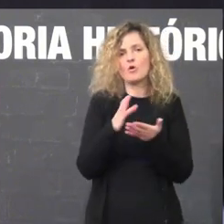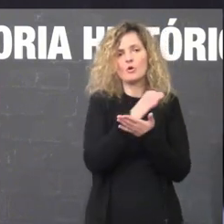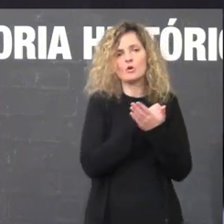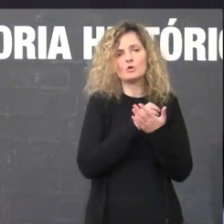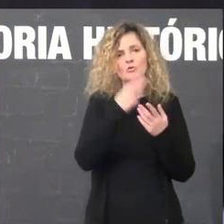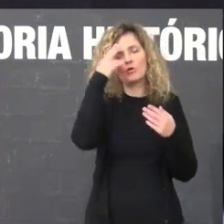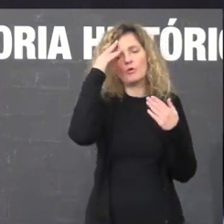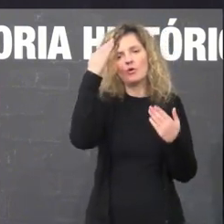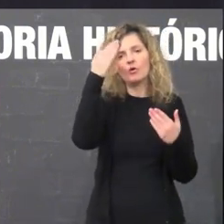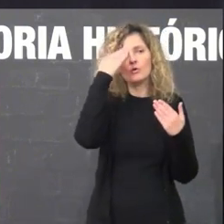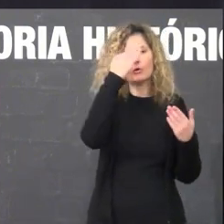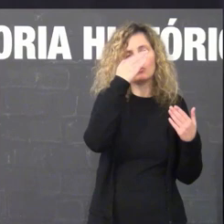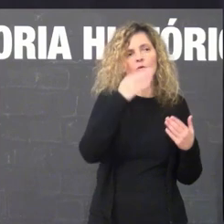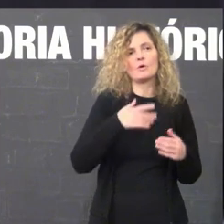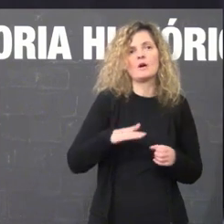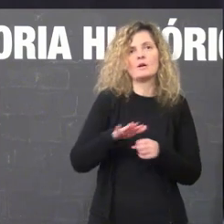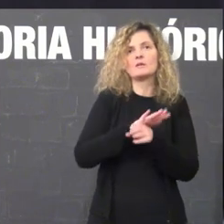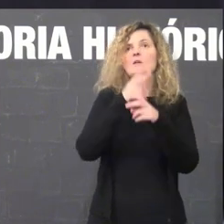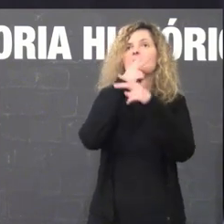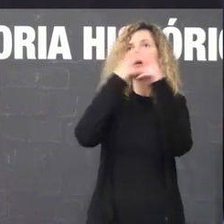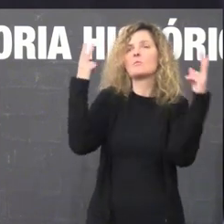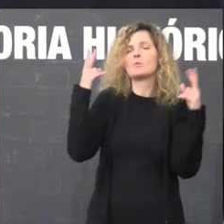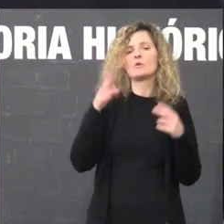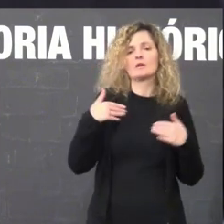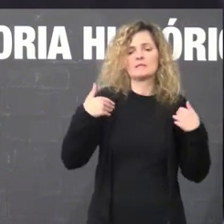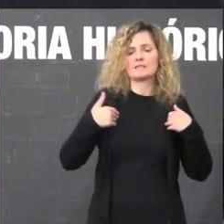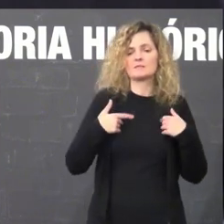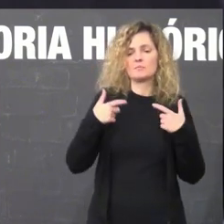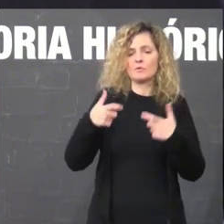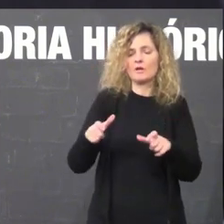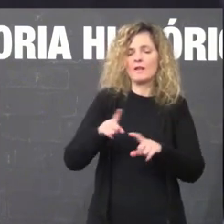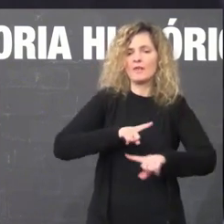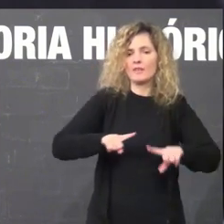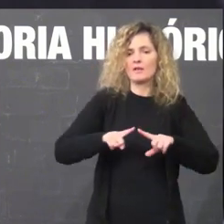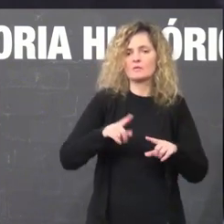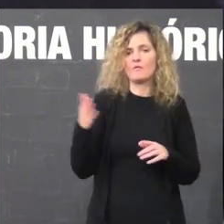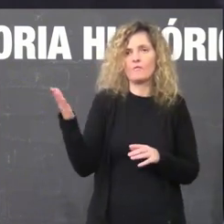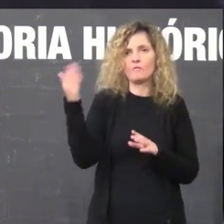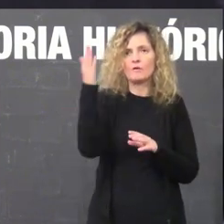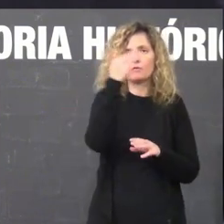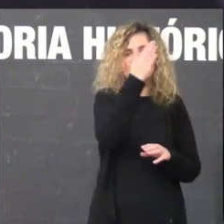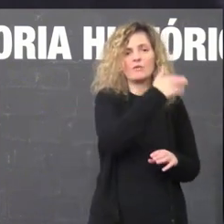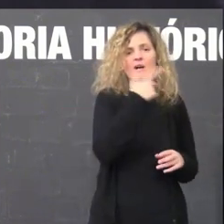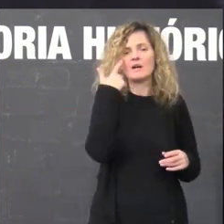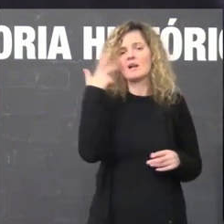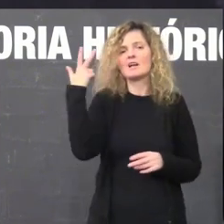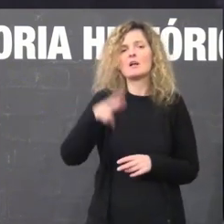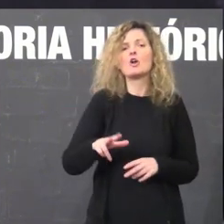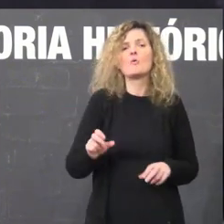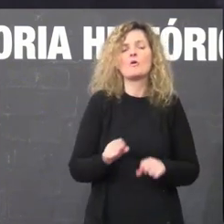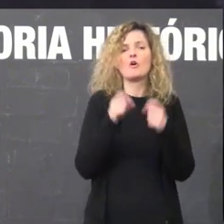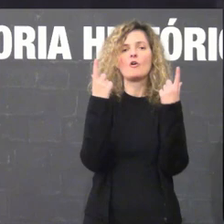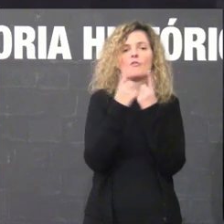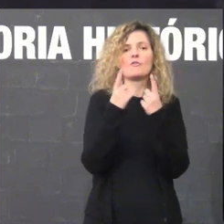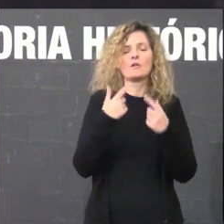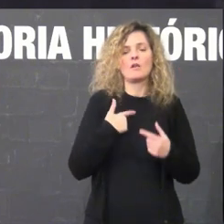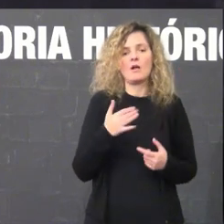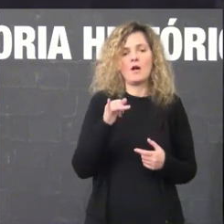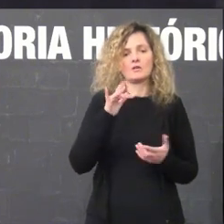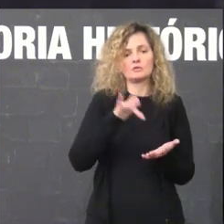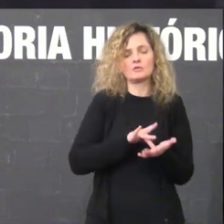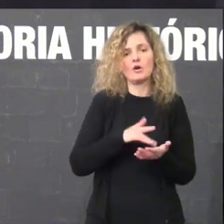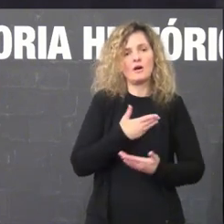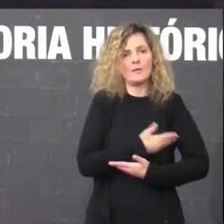todos los honores en el espacio público a los responsables de la dictadura el reconocimiento oficial de la existencia de bebés